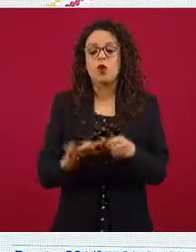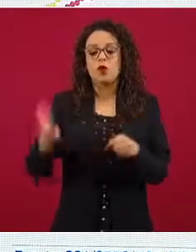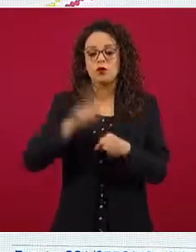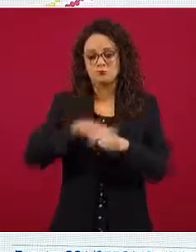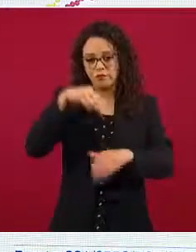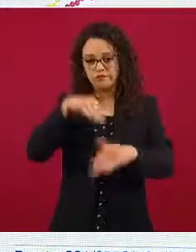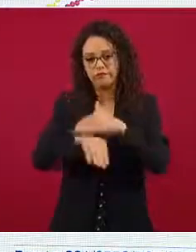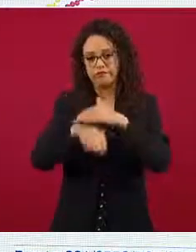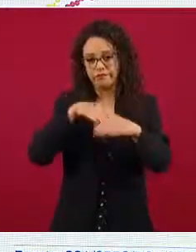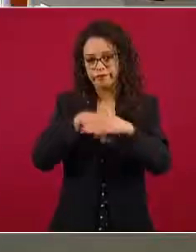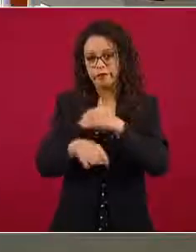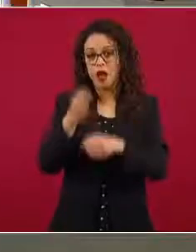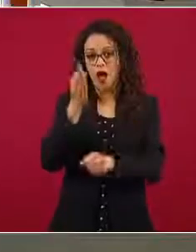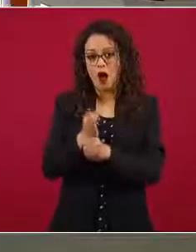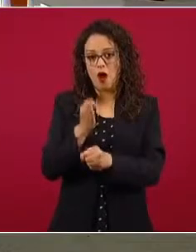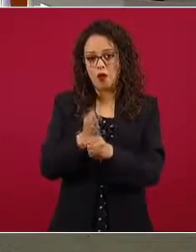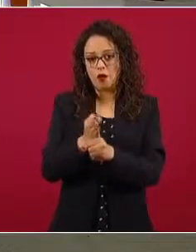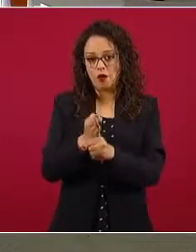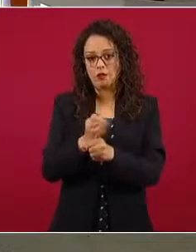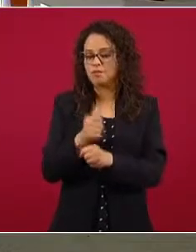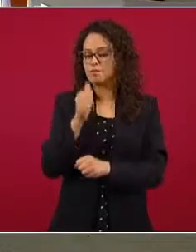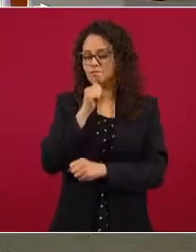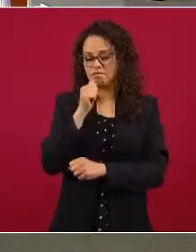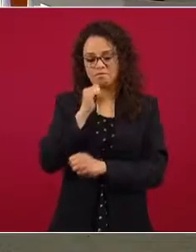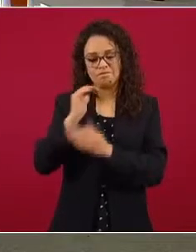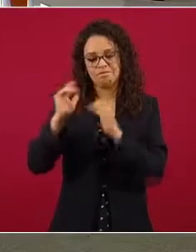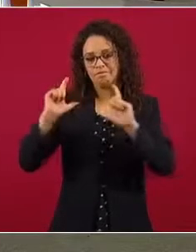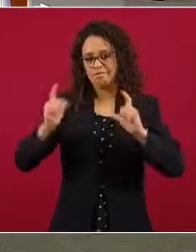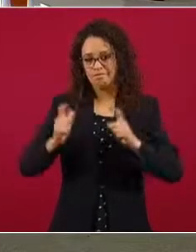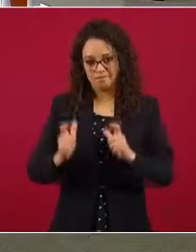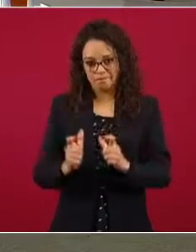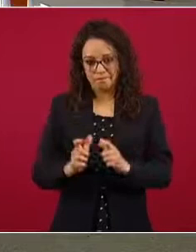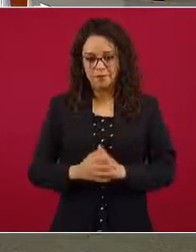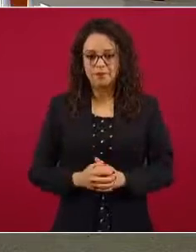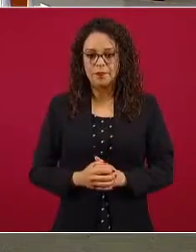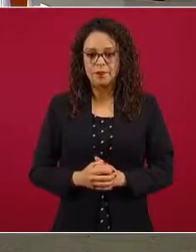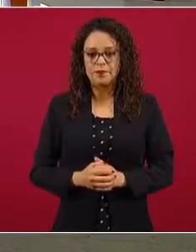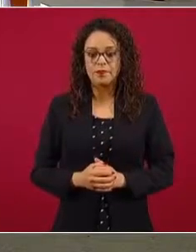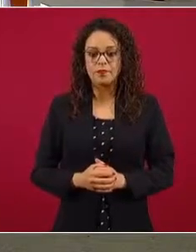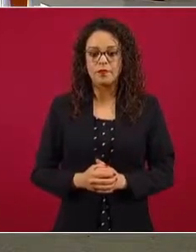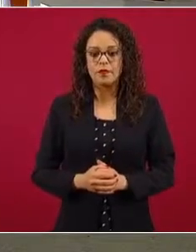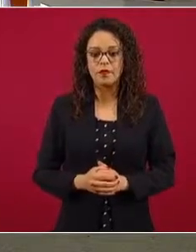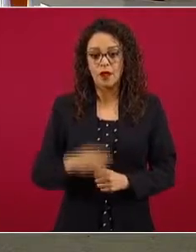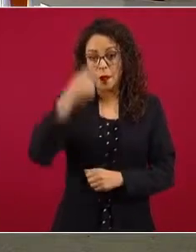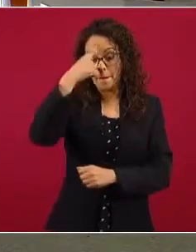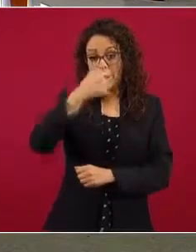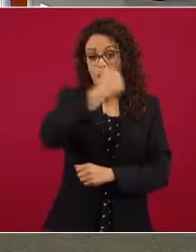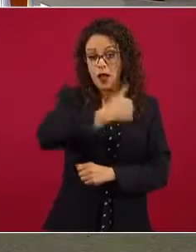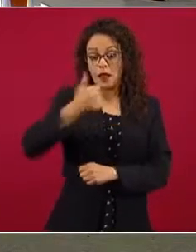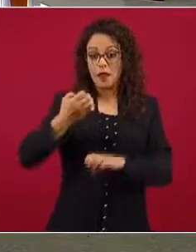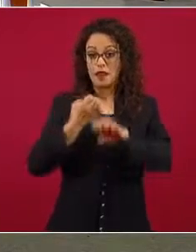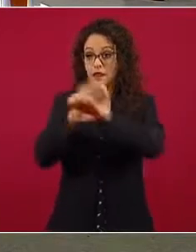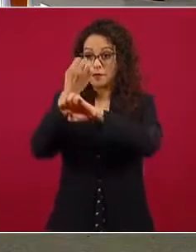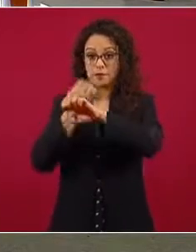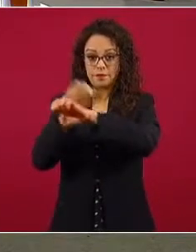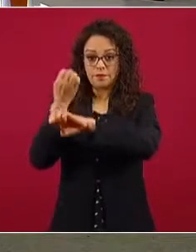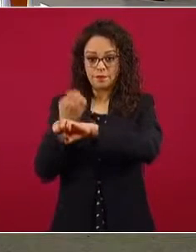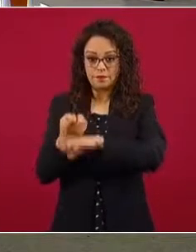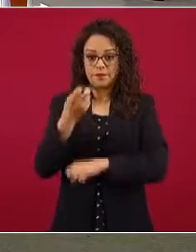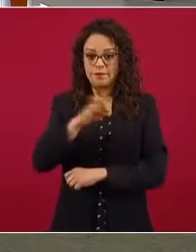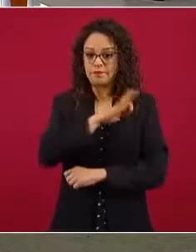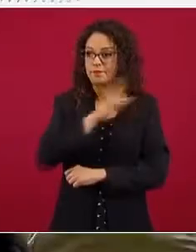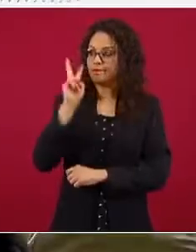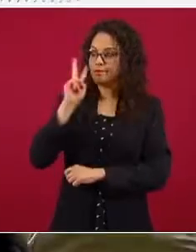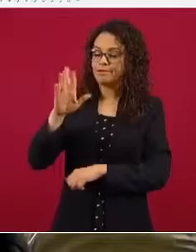hospitalizadas en este momento. La siguiente. Para cada entidad federativa haremos este recorrido ya de manera más